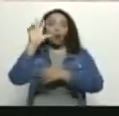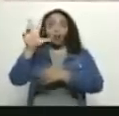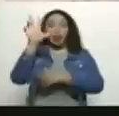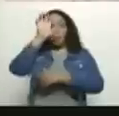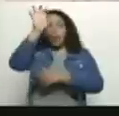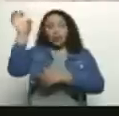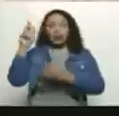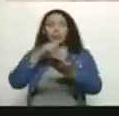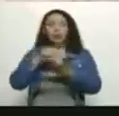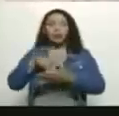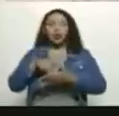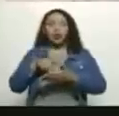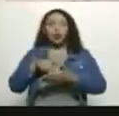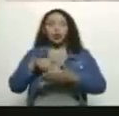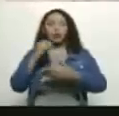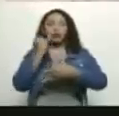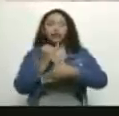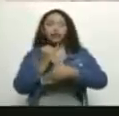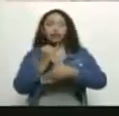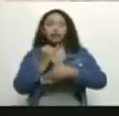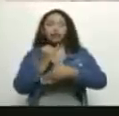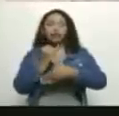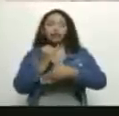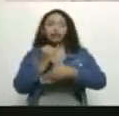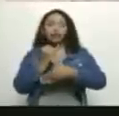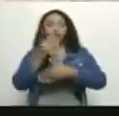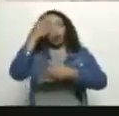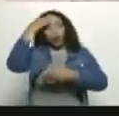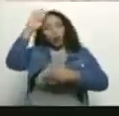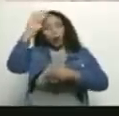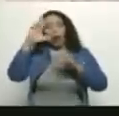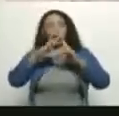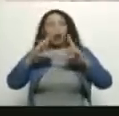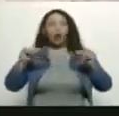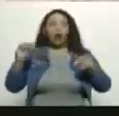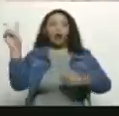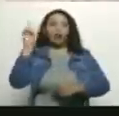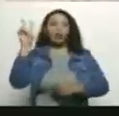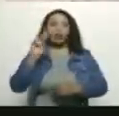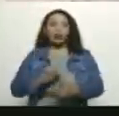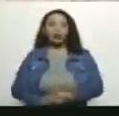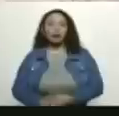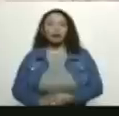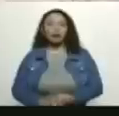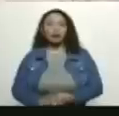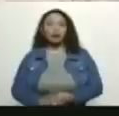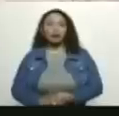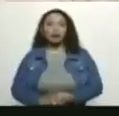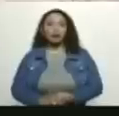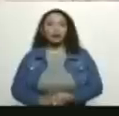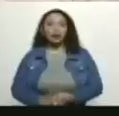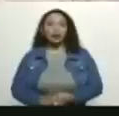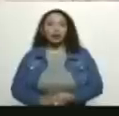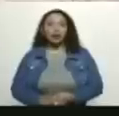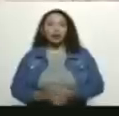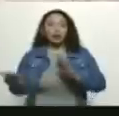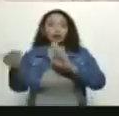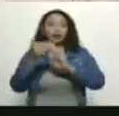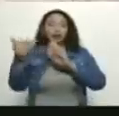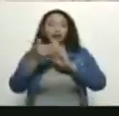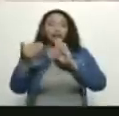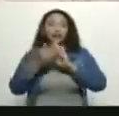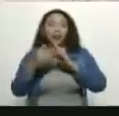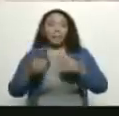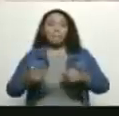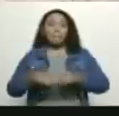somos miembros de la Conferencia Iberoamericana: Cuba, Nicaragua y Venezuela. Las medidas coercitivas unilaterales nos